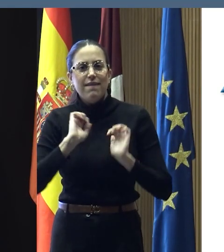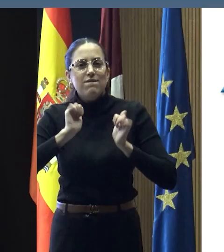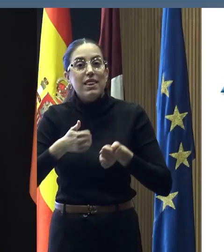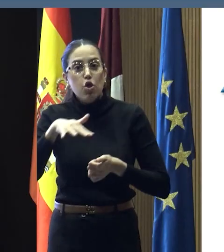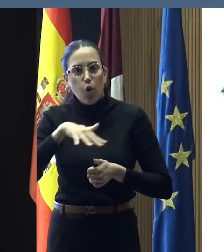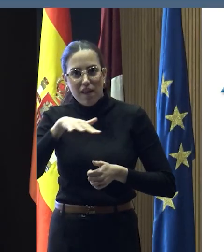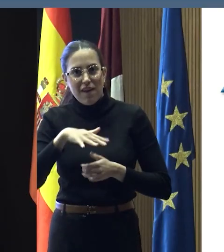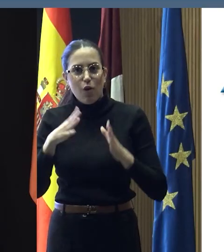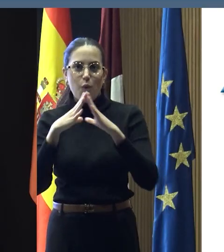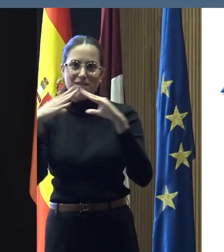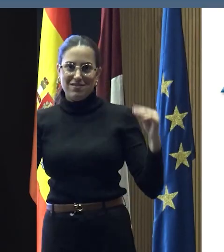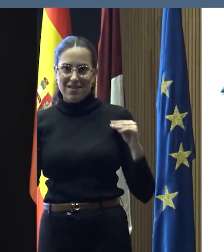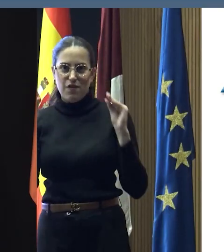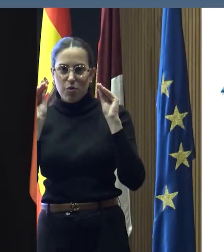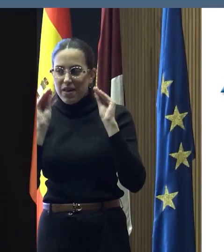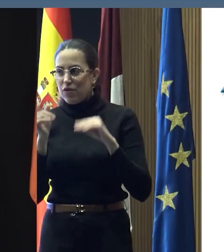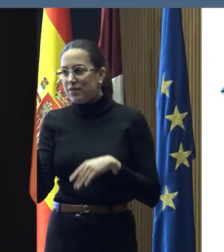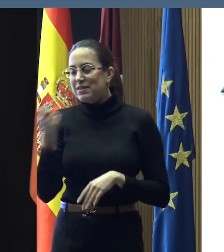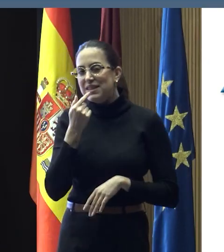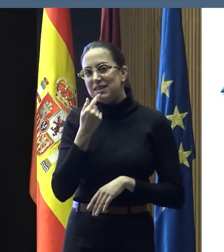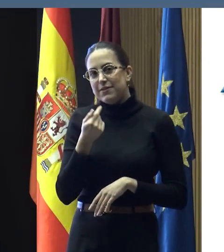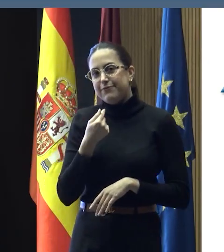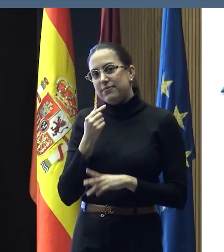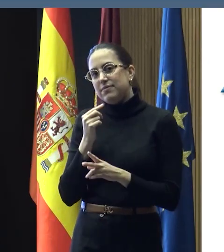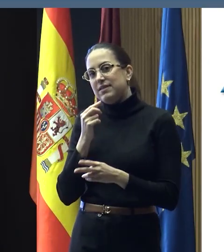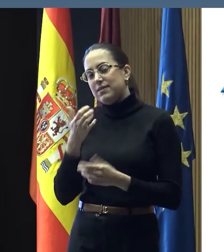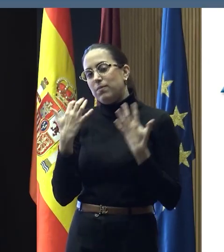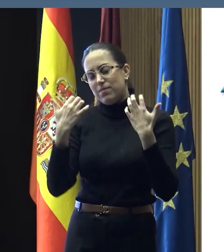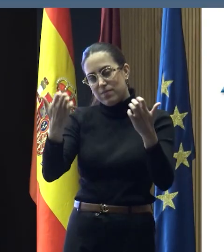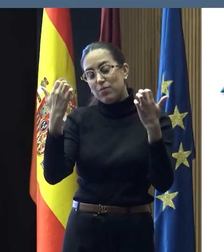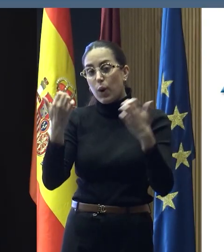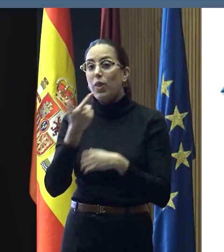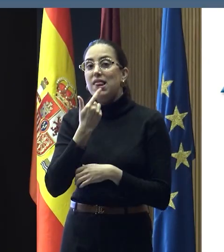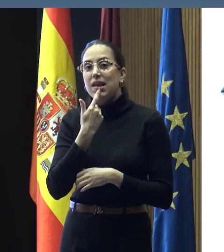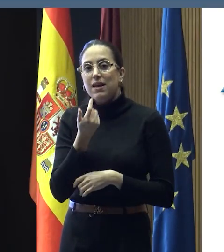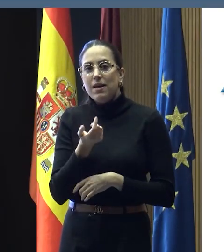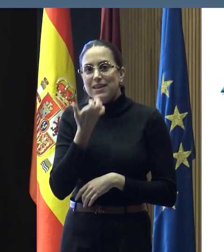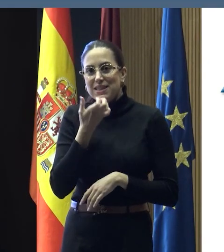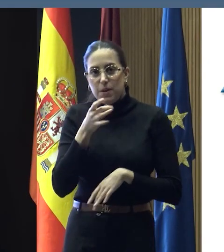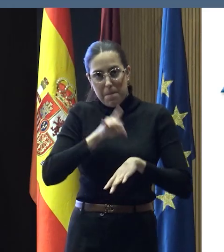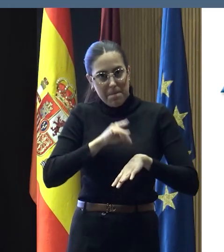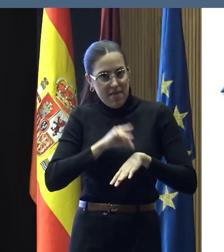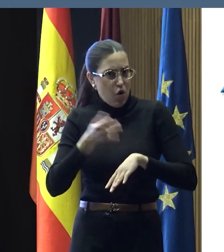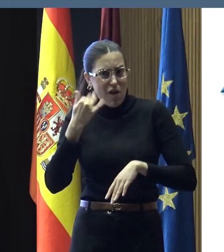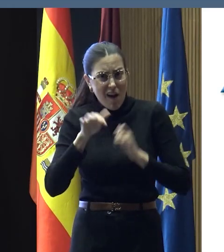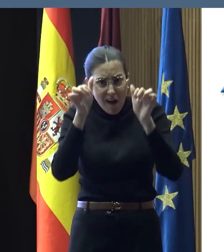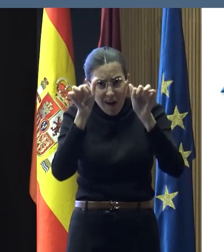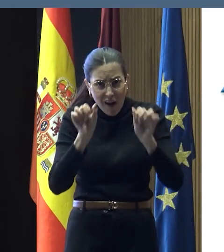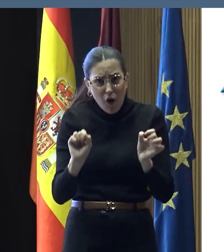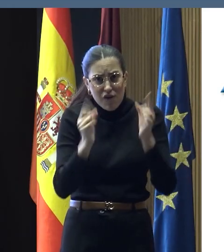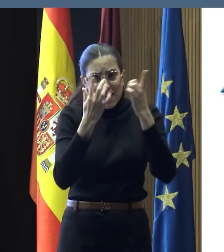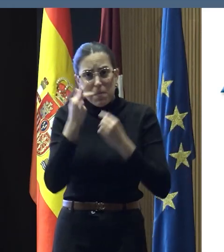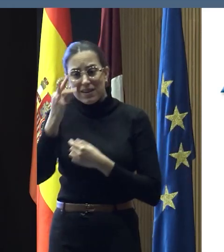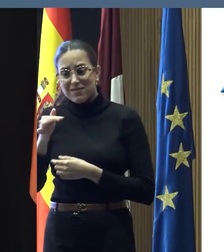formación. Ya, pero los que están ya en consulta, me refiero a eso, los que Sí. y el farmacéutico que te lo encuentras ya en la